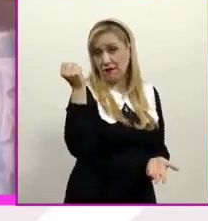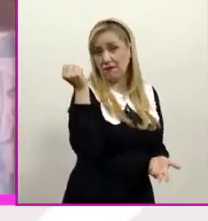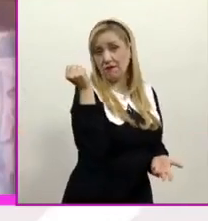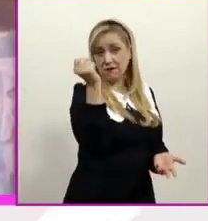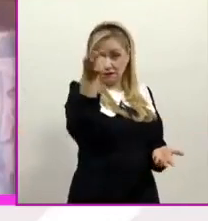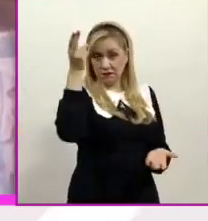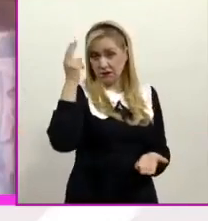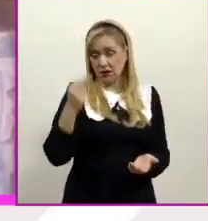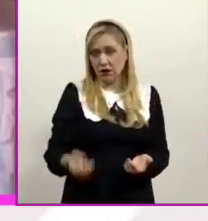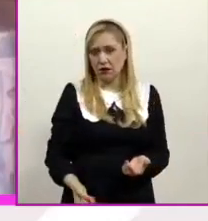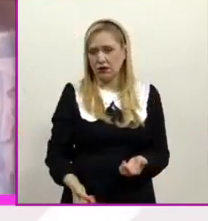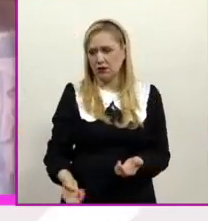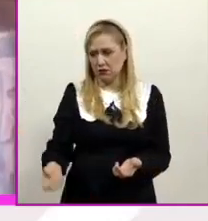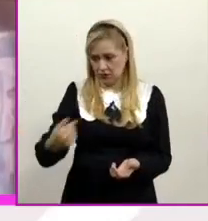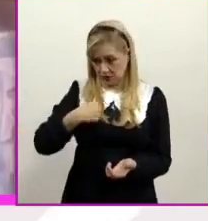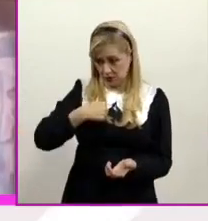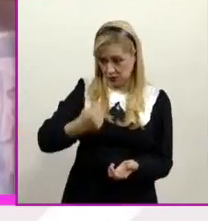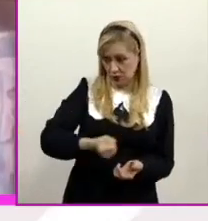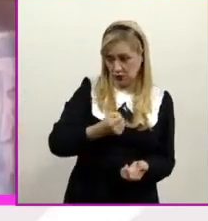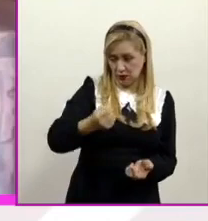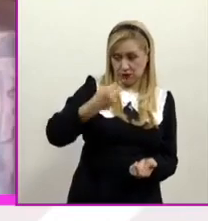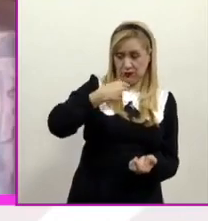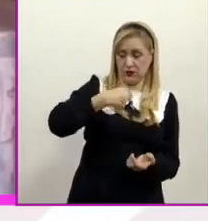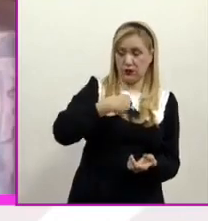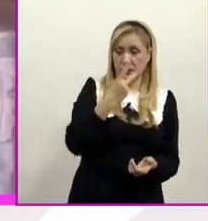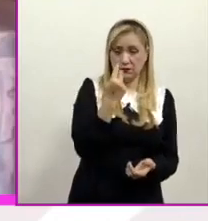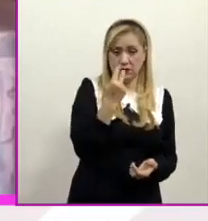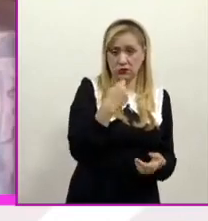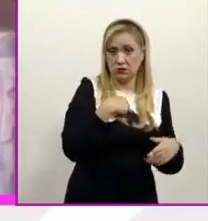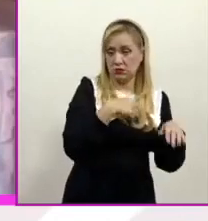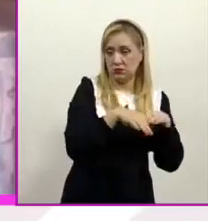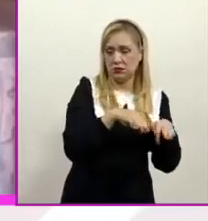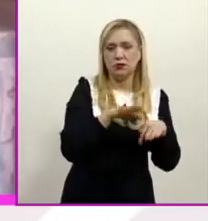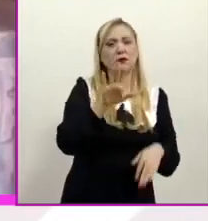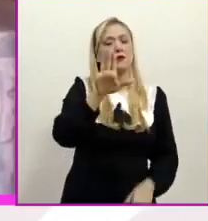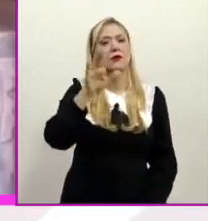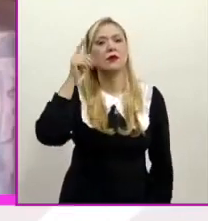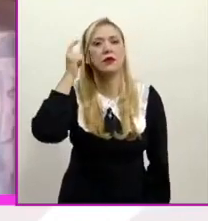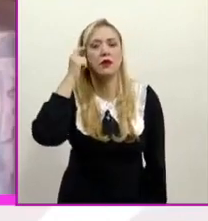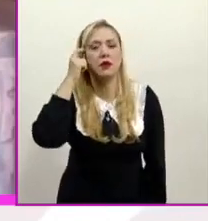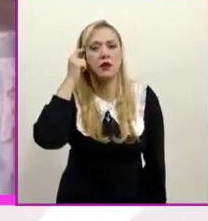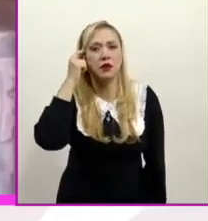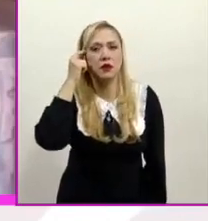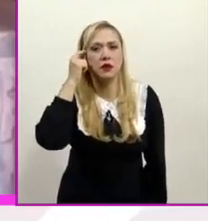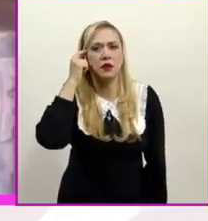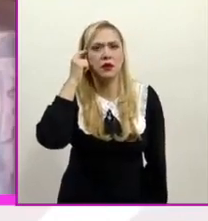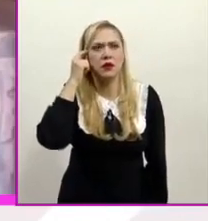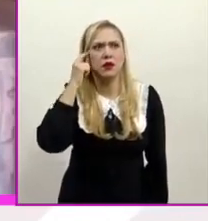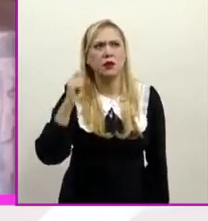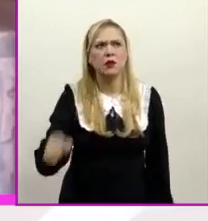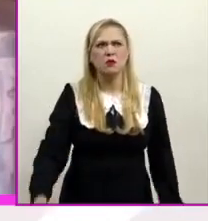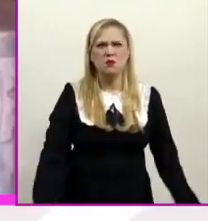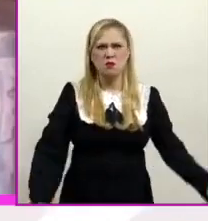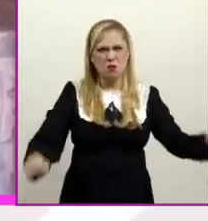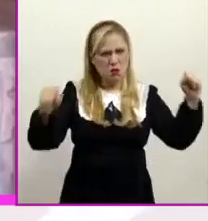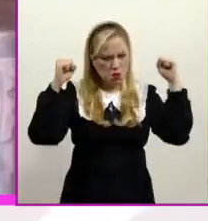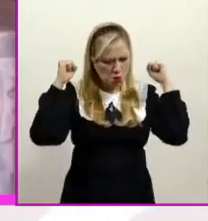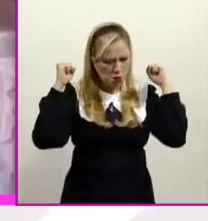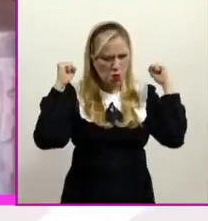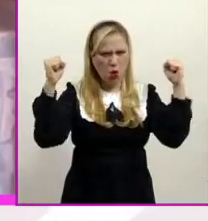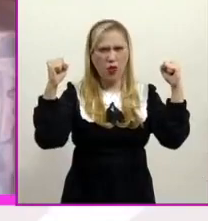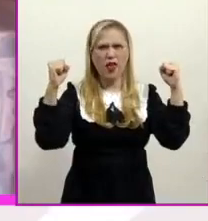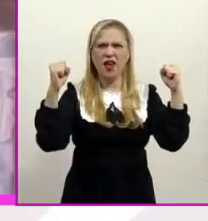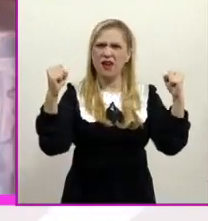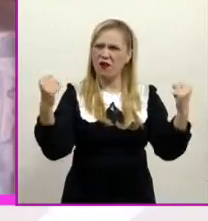Pero creo que es algo más profundo que eso. Creo que hay que tomar conciencia del poder que tiene la